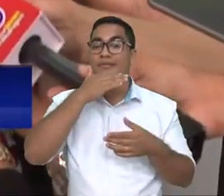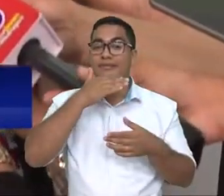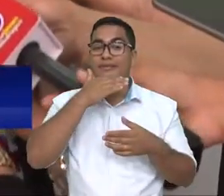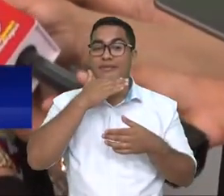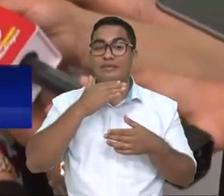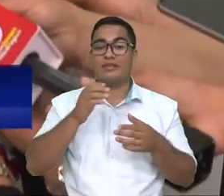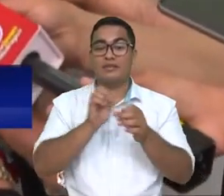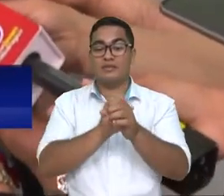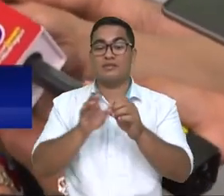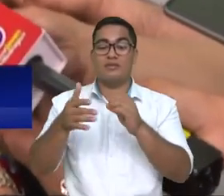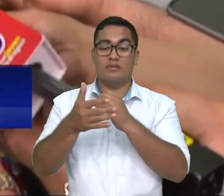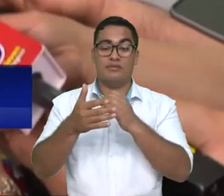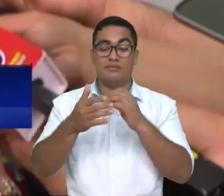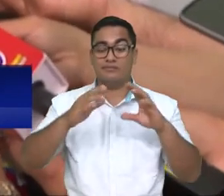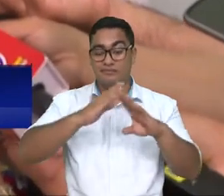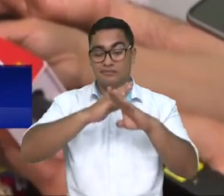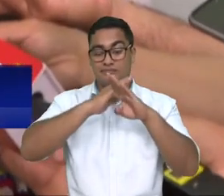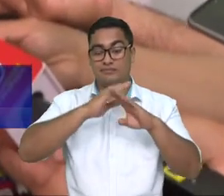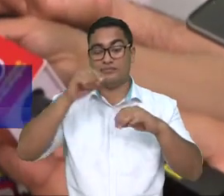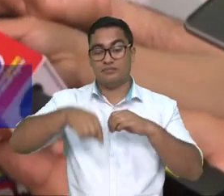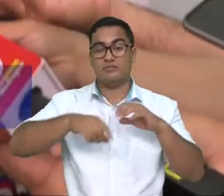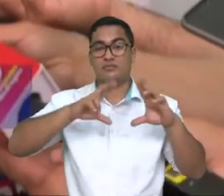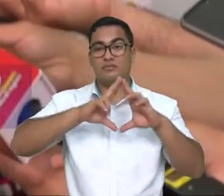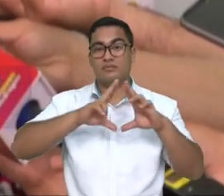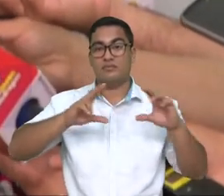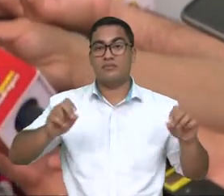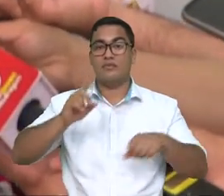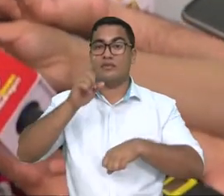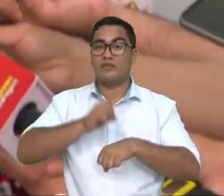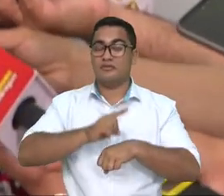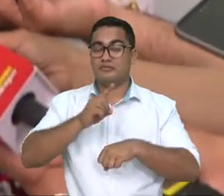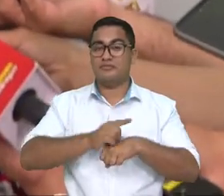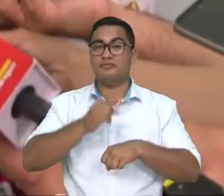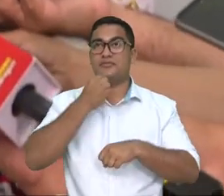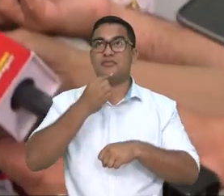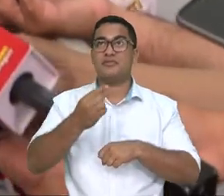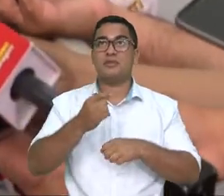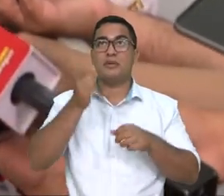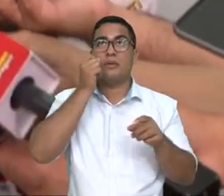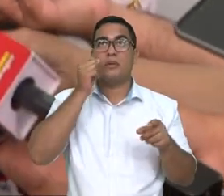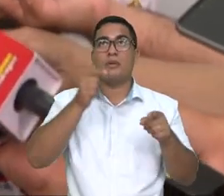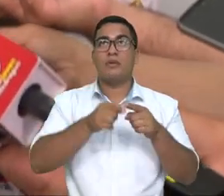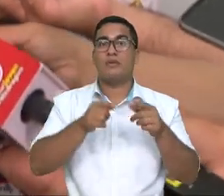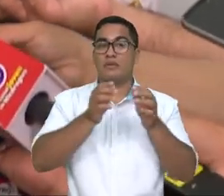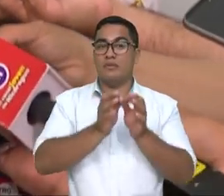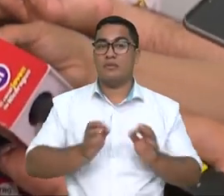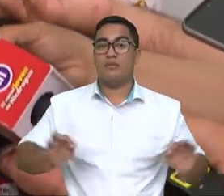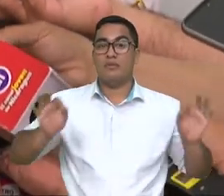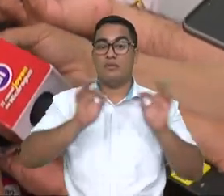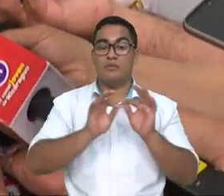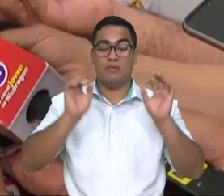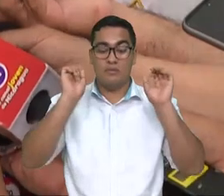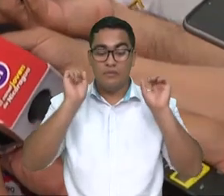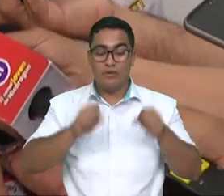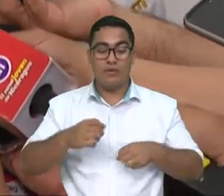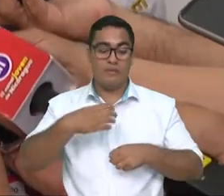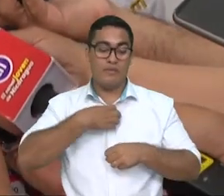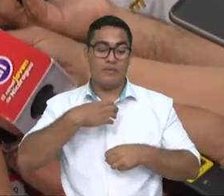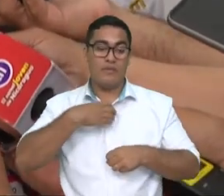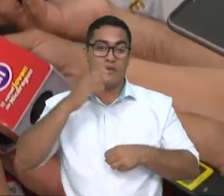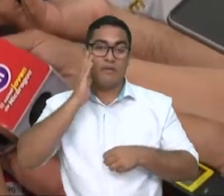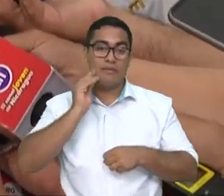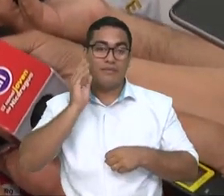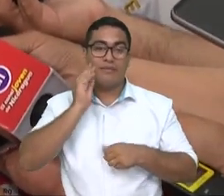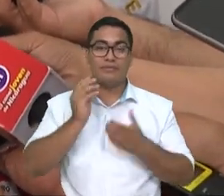COVID aquí en Nicaragua, como decía la doctora, el objetivo fundamental es poderle brindar nuestra modesta experiencia en